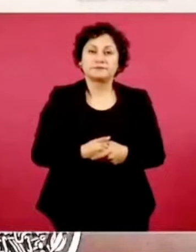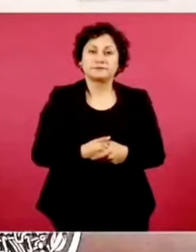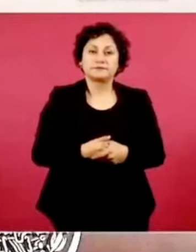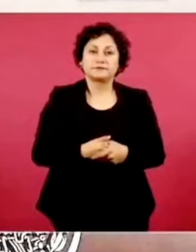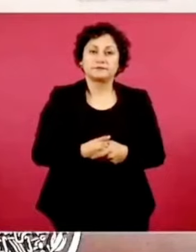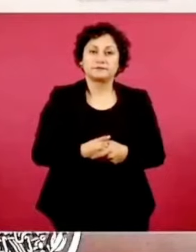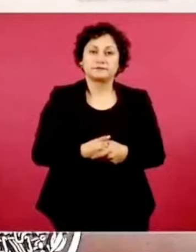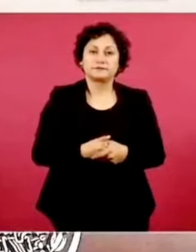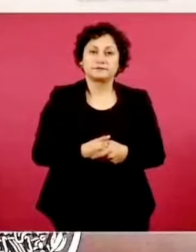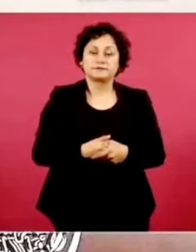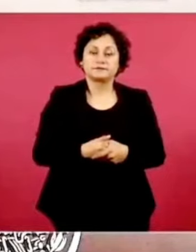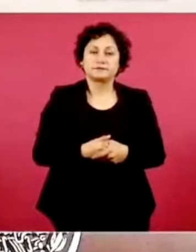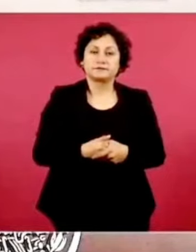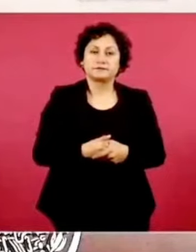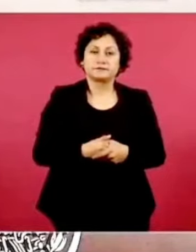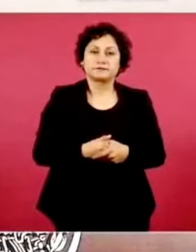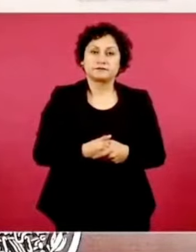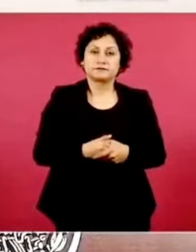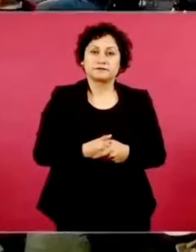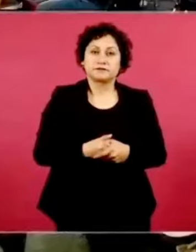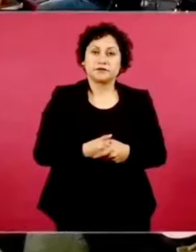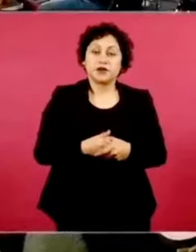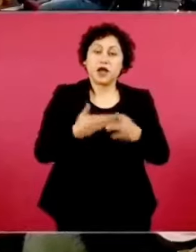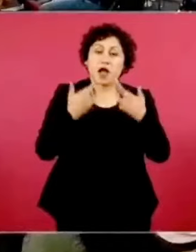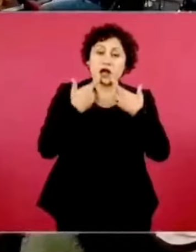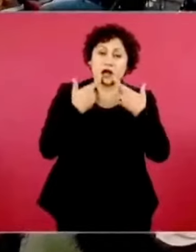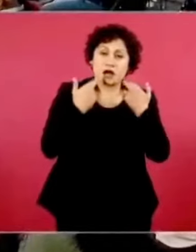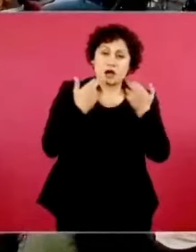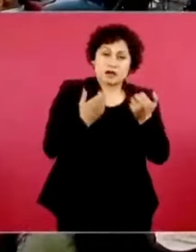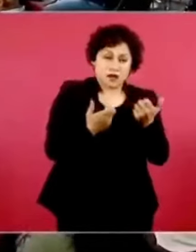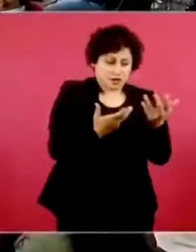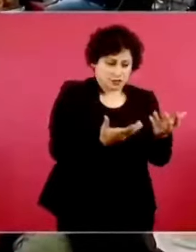entregar un rancho.